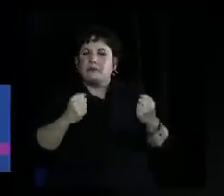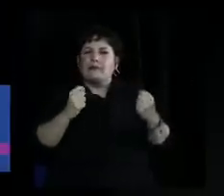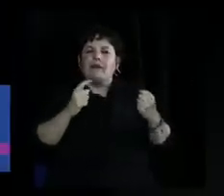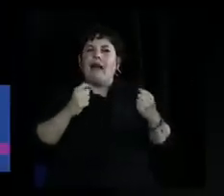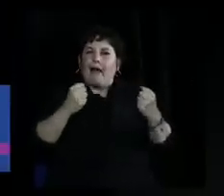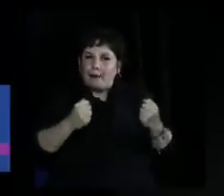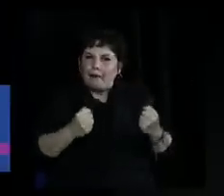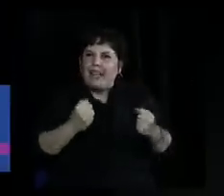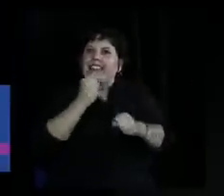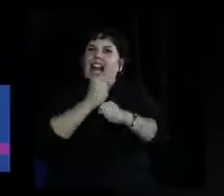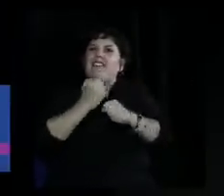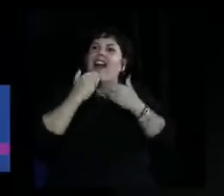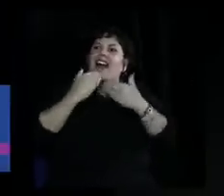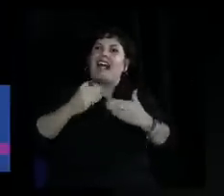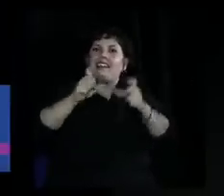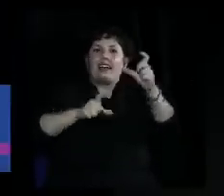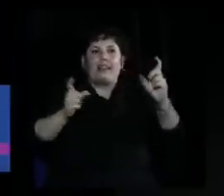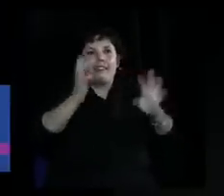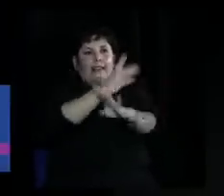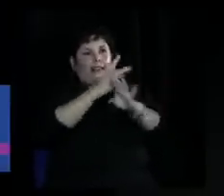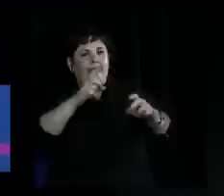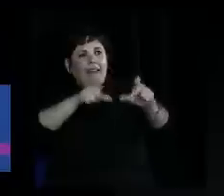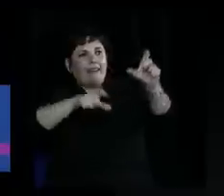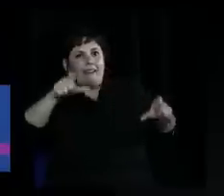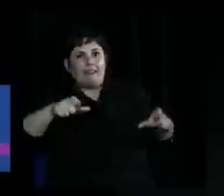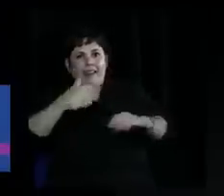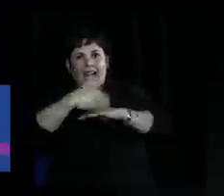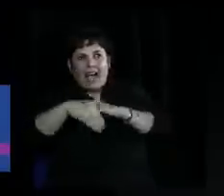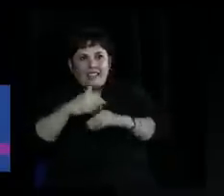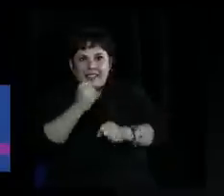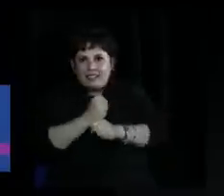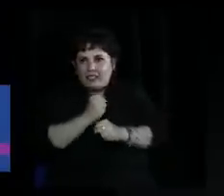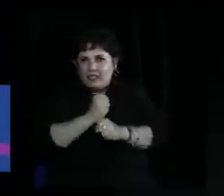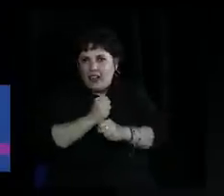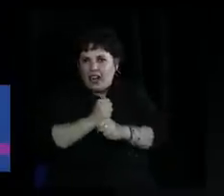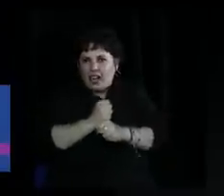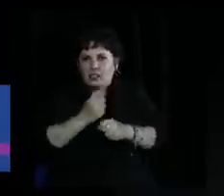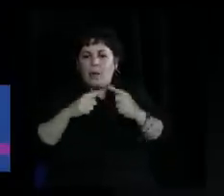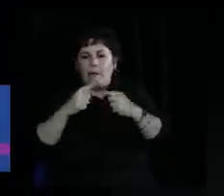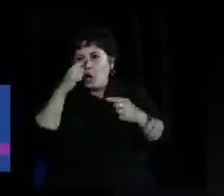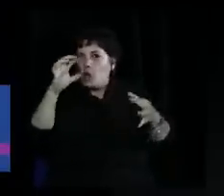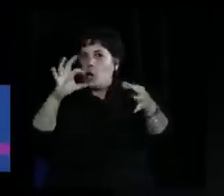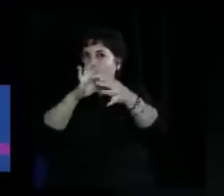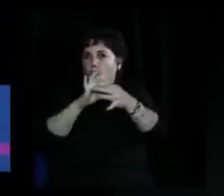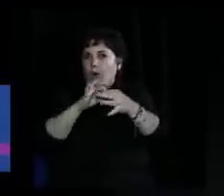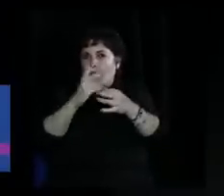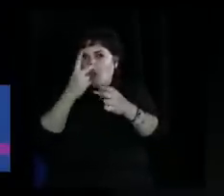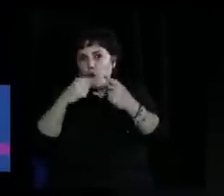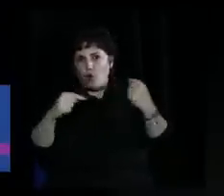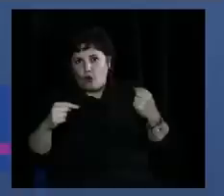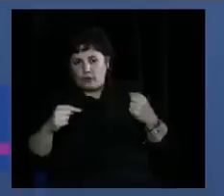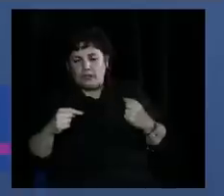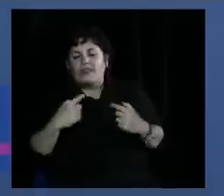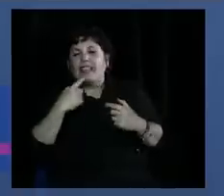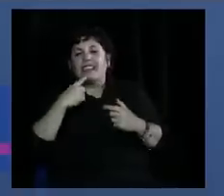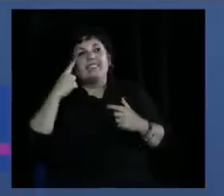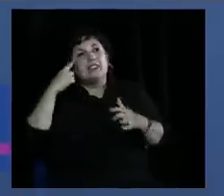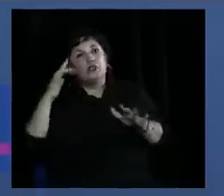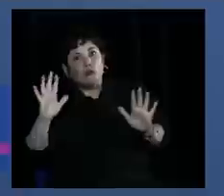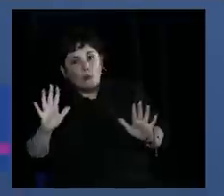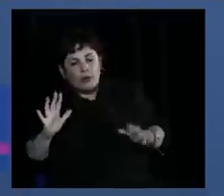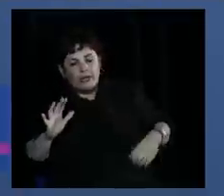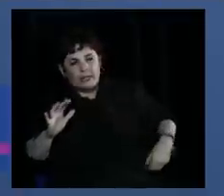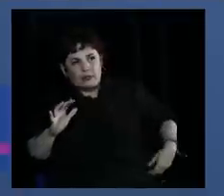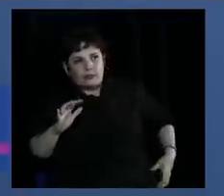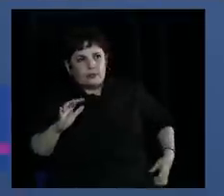sea, trabaja para la gente que está en la calle, que está trabajando. Y sin embargo, no une esas dos cosas. Suponiendo, vamos a suponer,